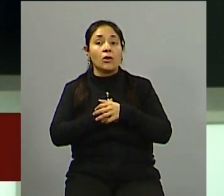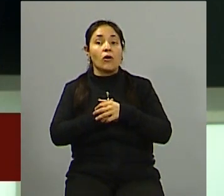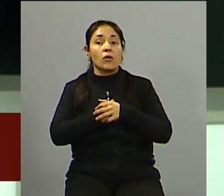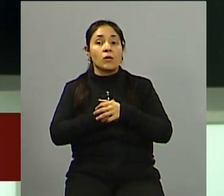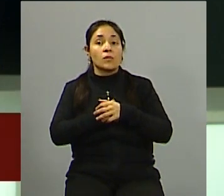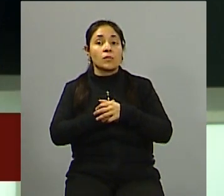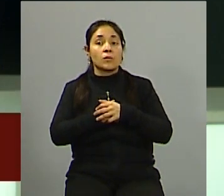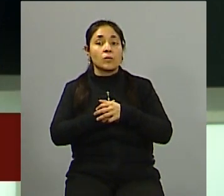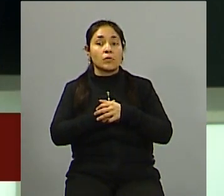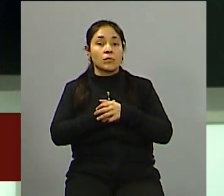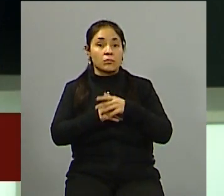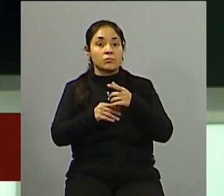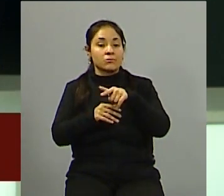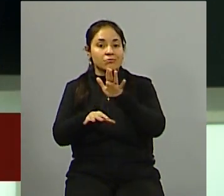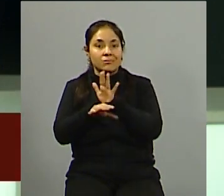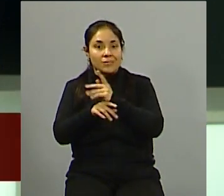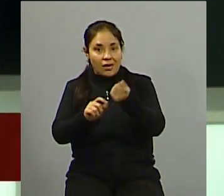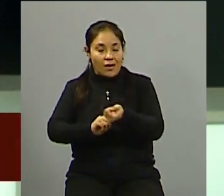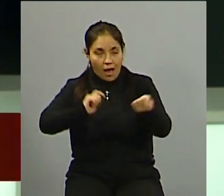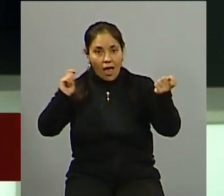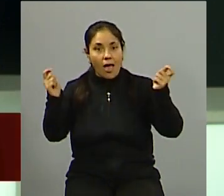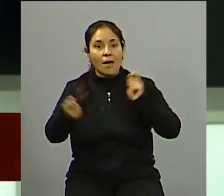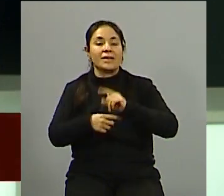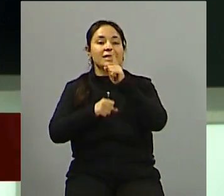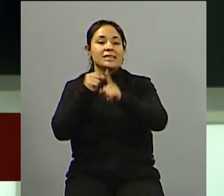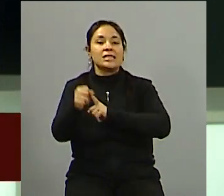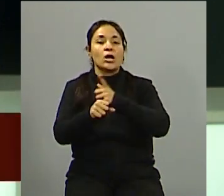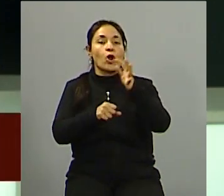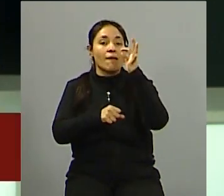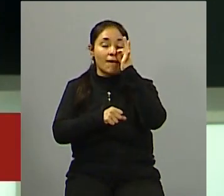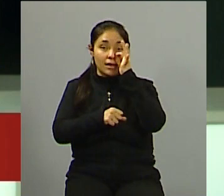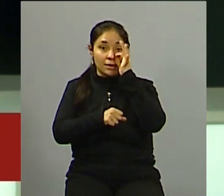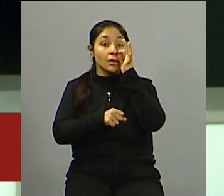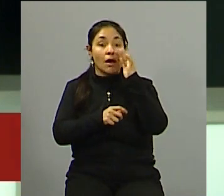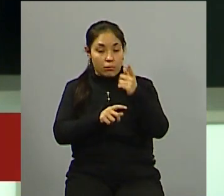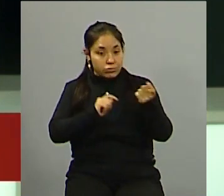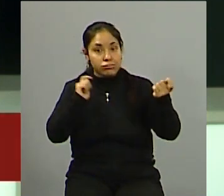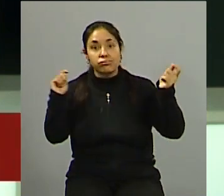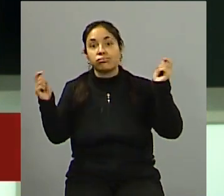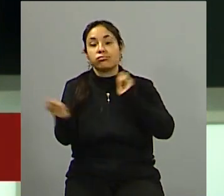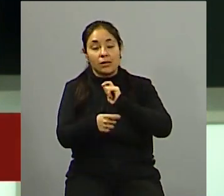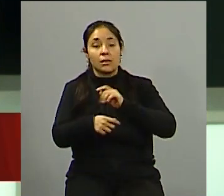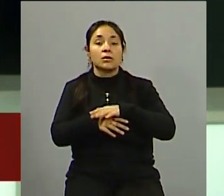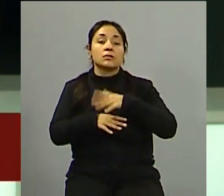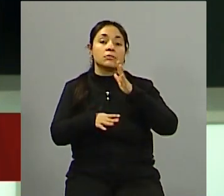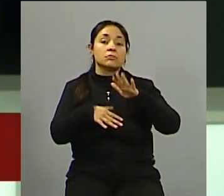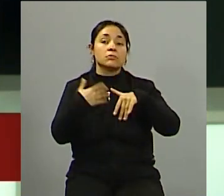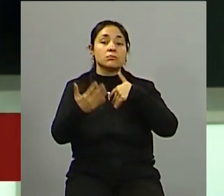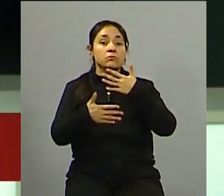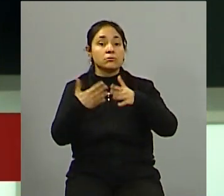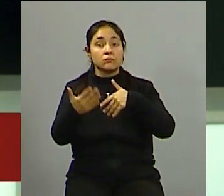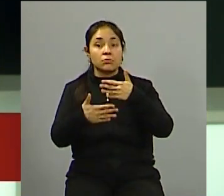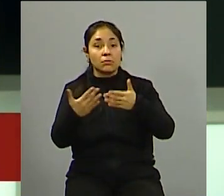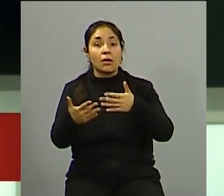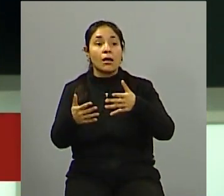bastante, vamos a decir así, revolucionario en gran parte del siglo XX, pero cuando vino sobre nosotros el advenimiento de